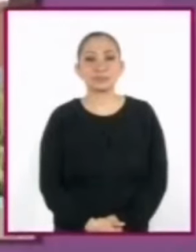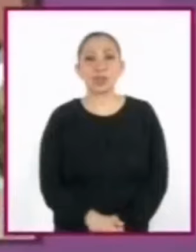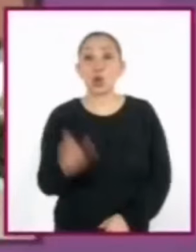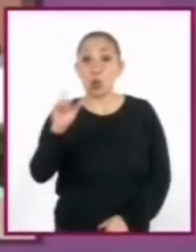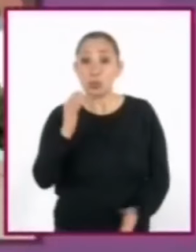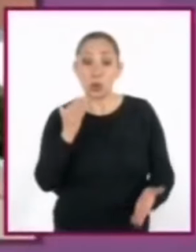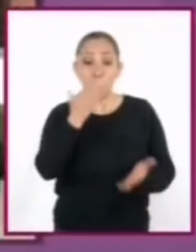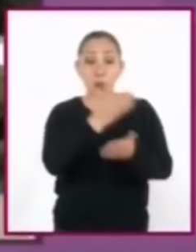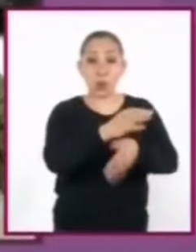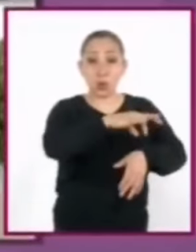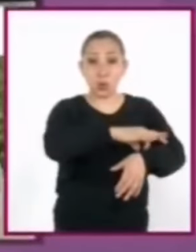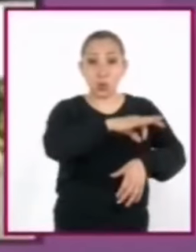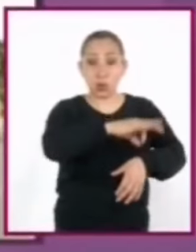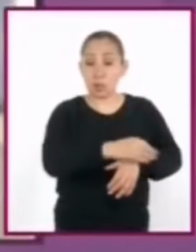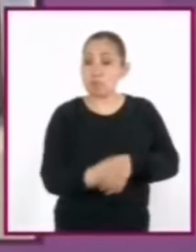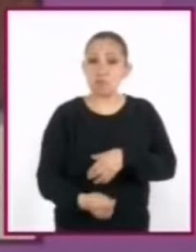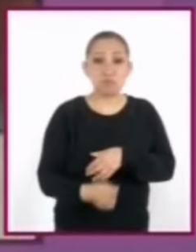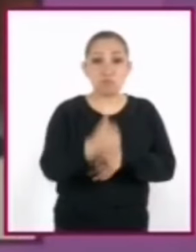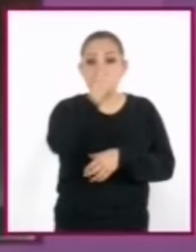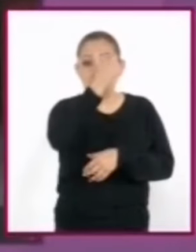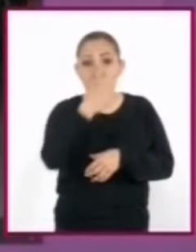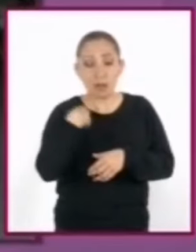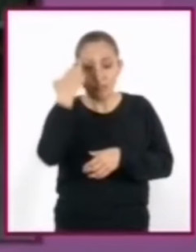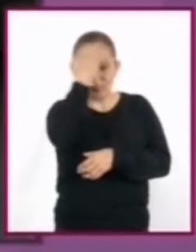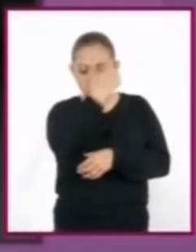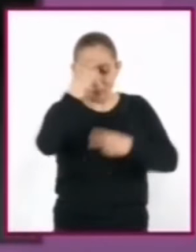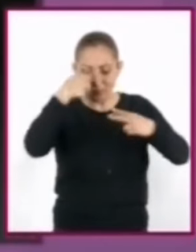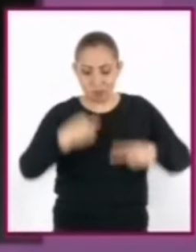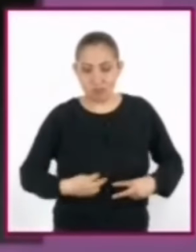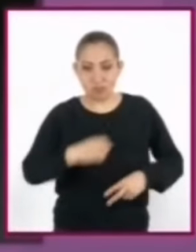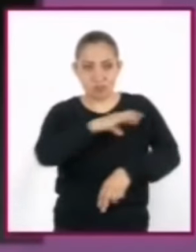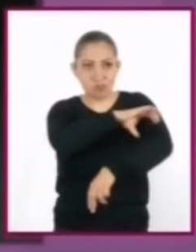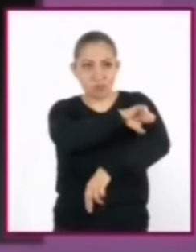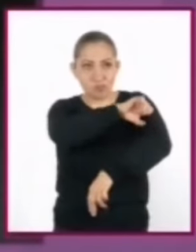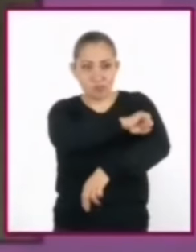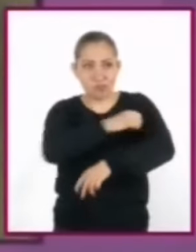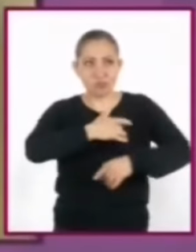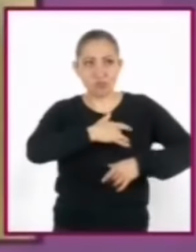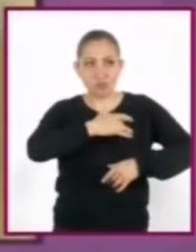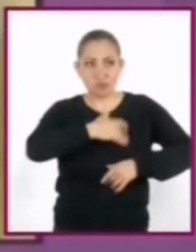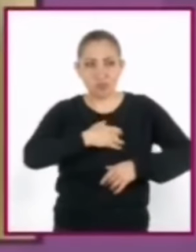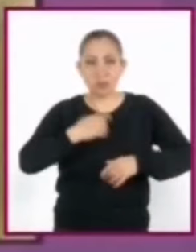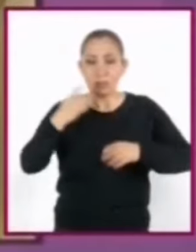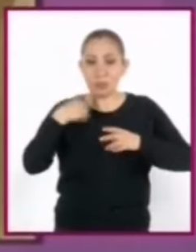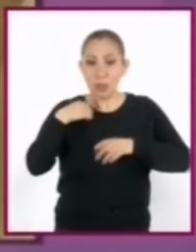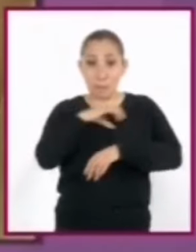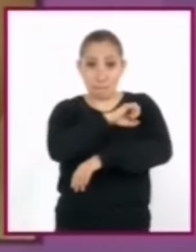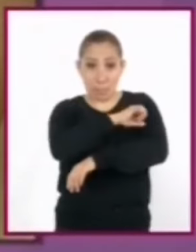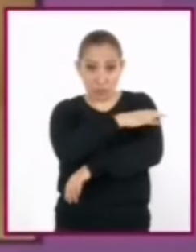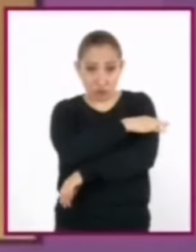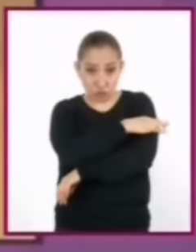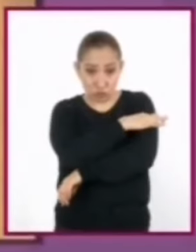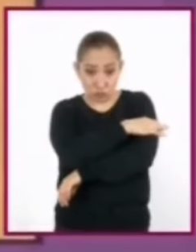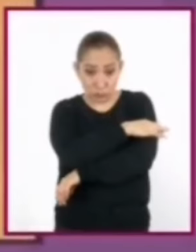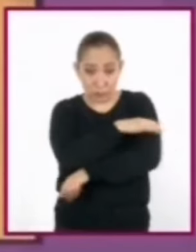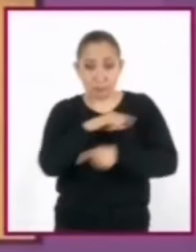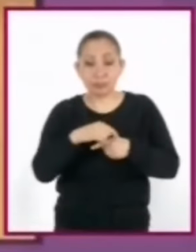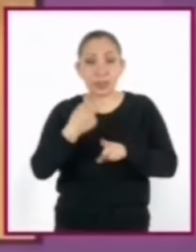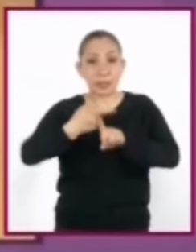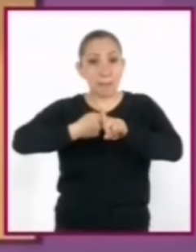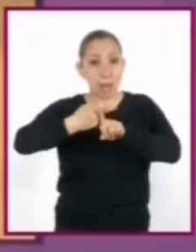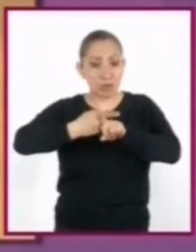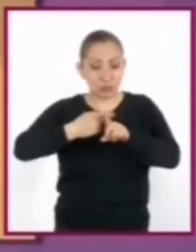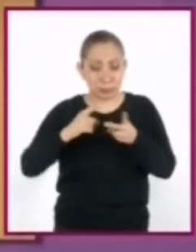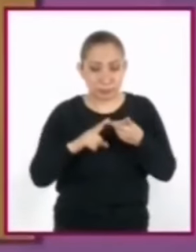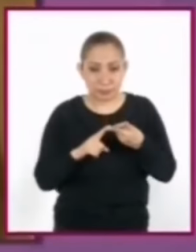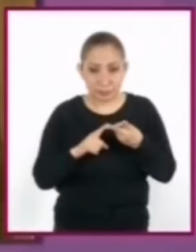Cuando vamos al consultorio, lo primero que nos revisan son los signos vitales: presión,